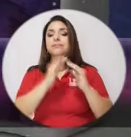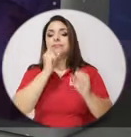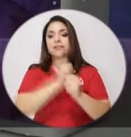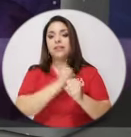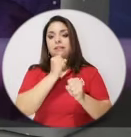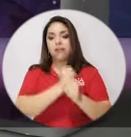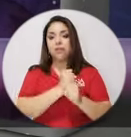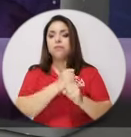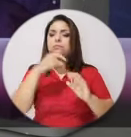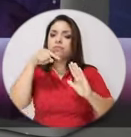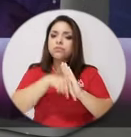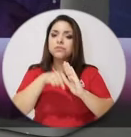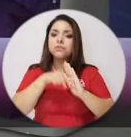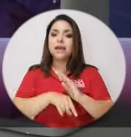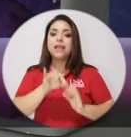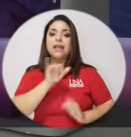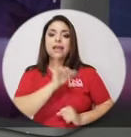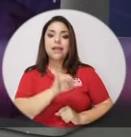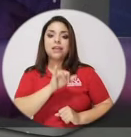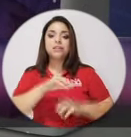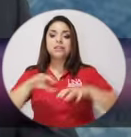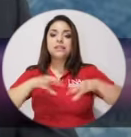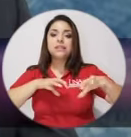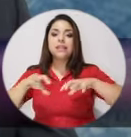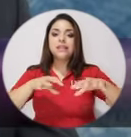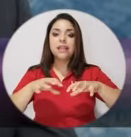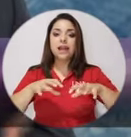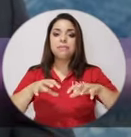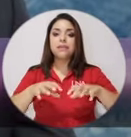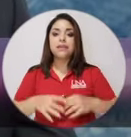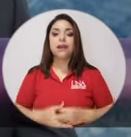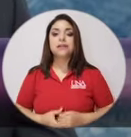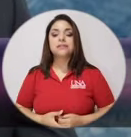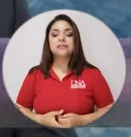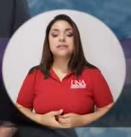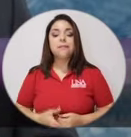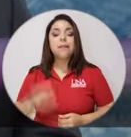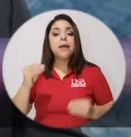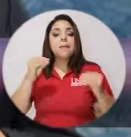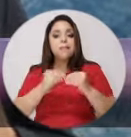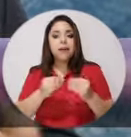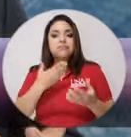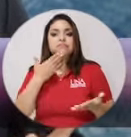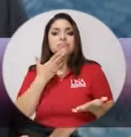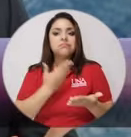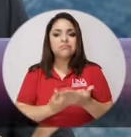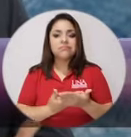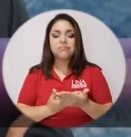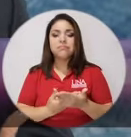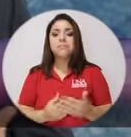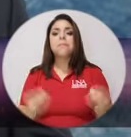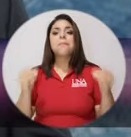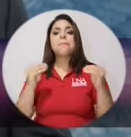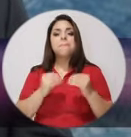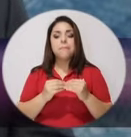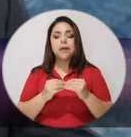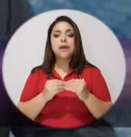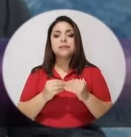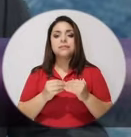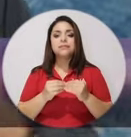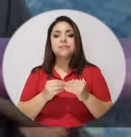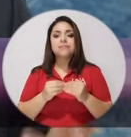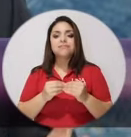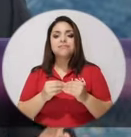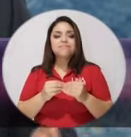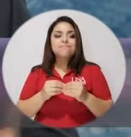y de profundizar en el teletrabajo y en estas dinámicas que nos permitan pues ser mucho más eficientes, que nos permitan tener